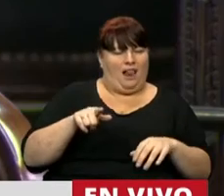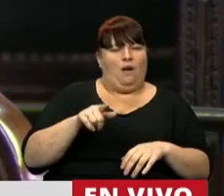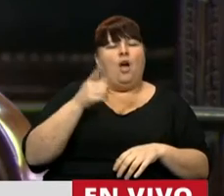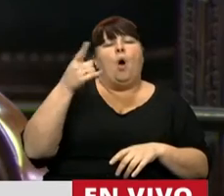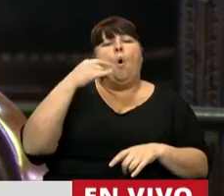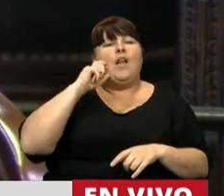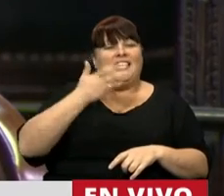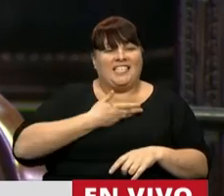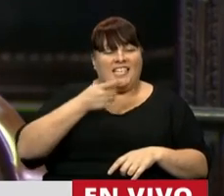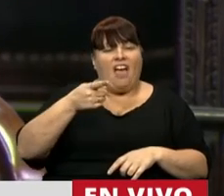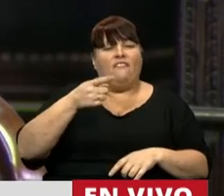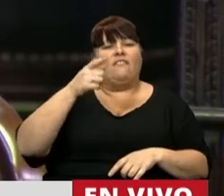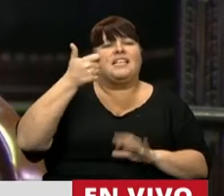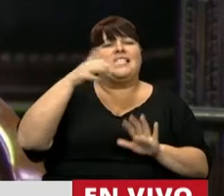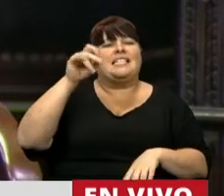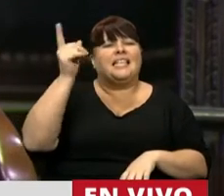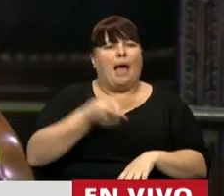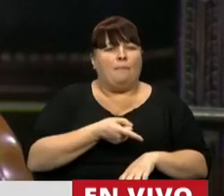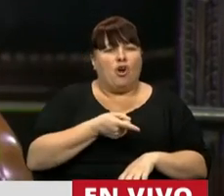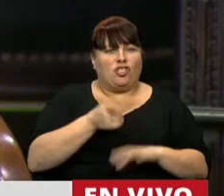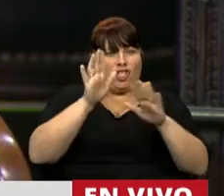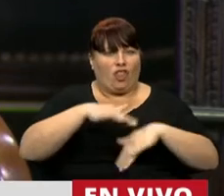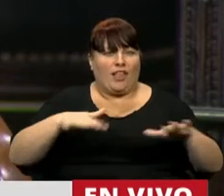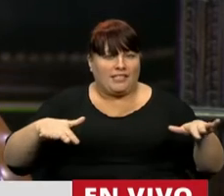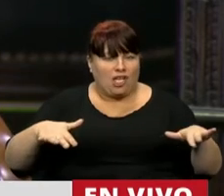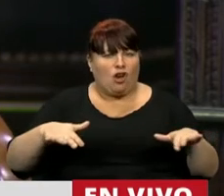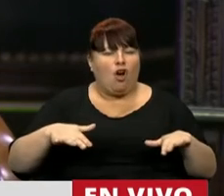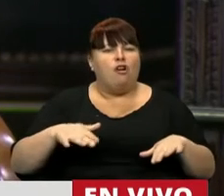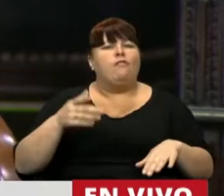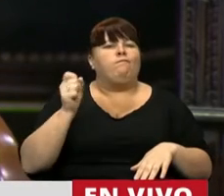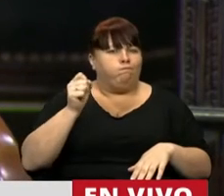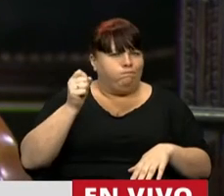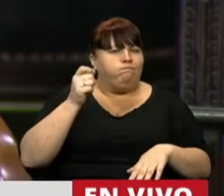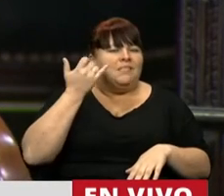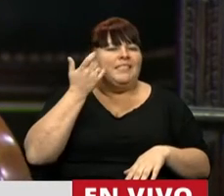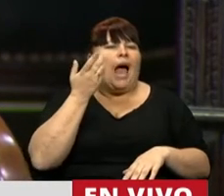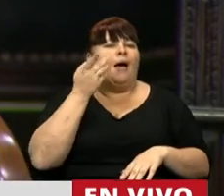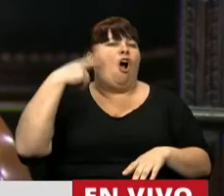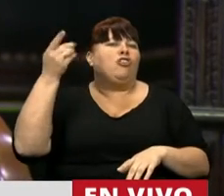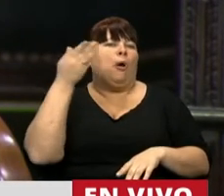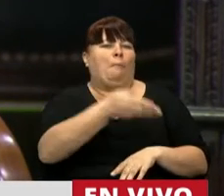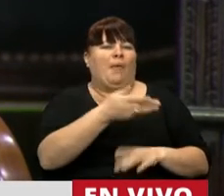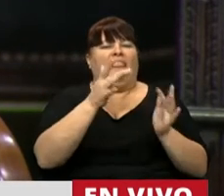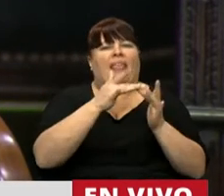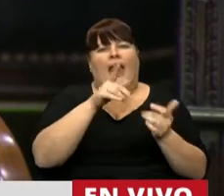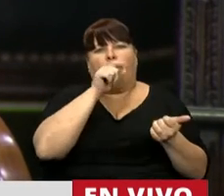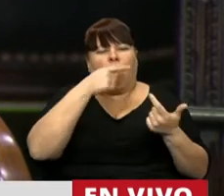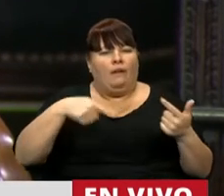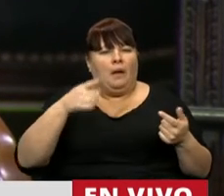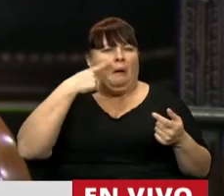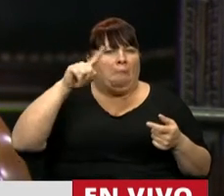UNICEF, el 60% de los chicos han recibido alguna solicitud en sus redes sociales